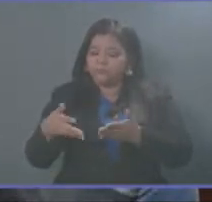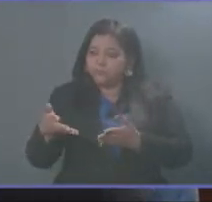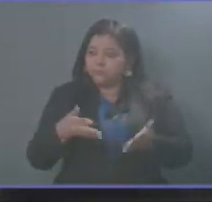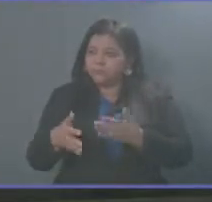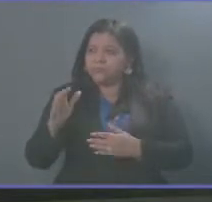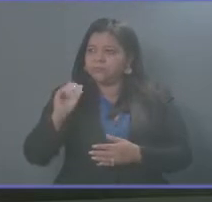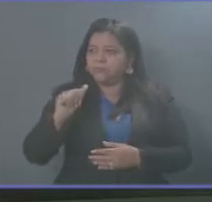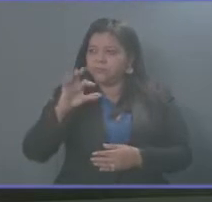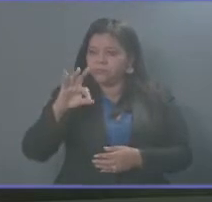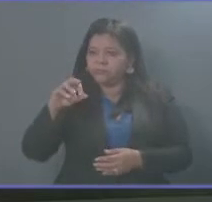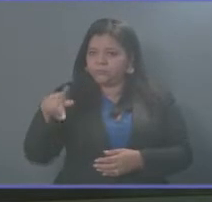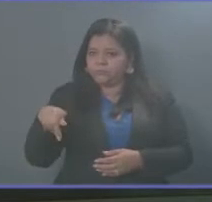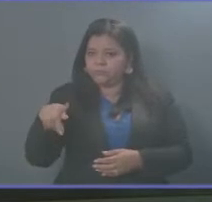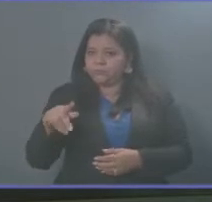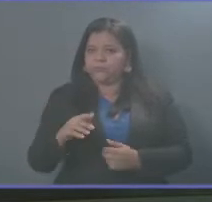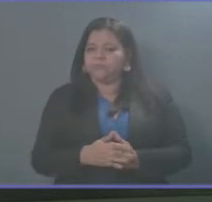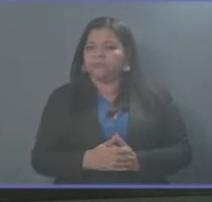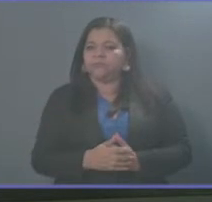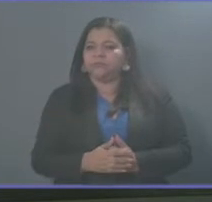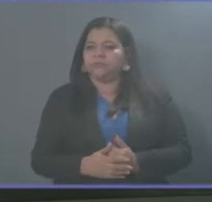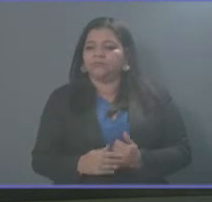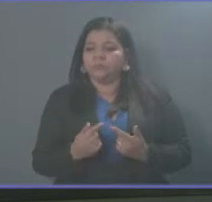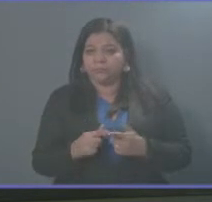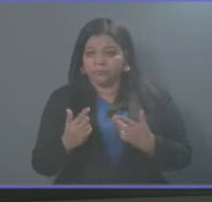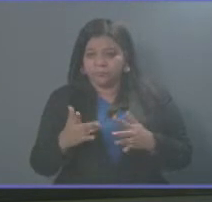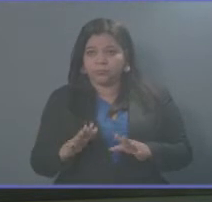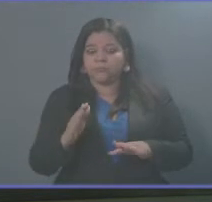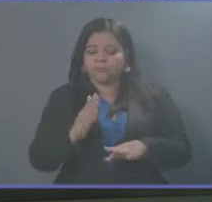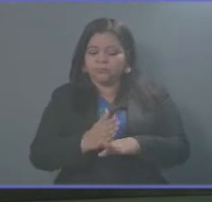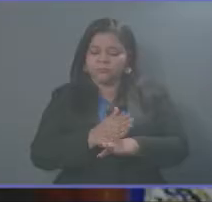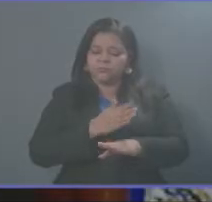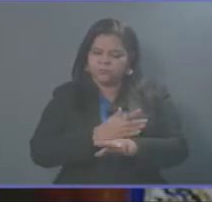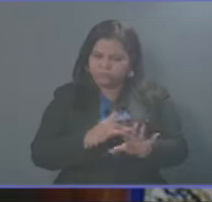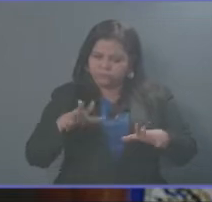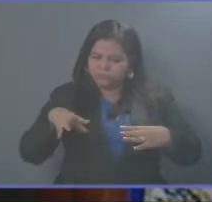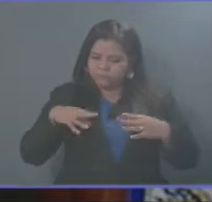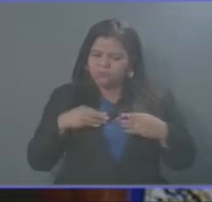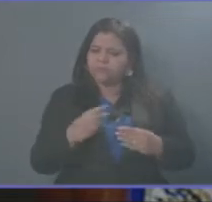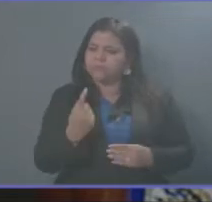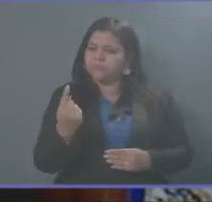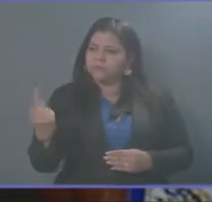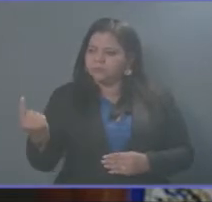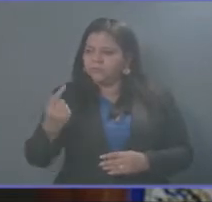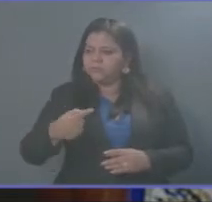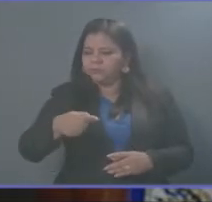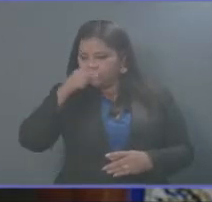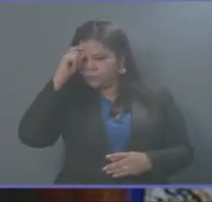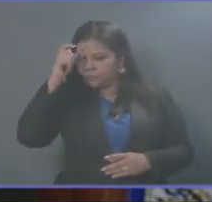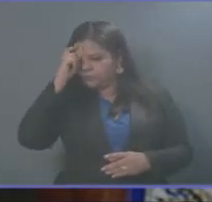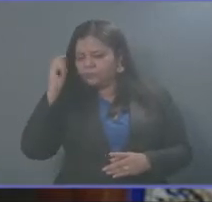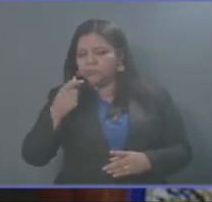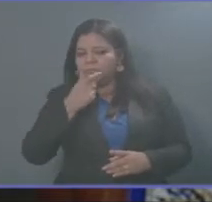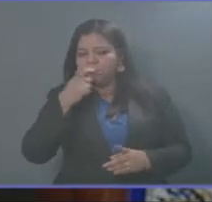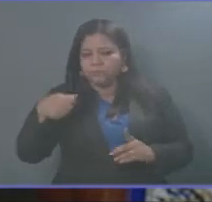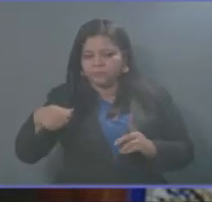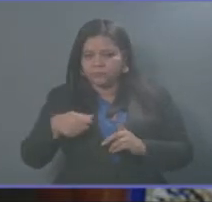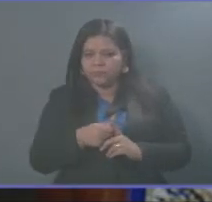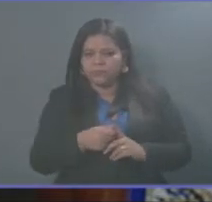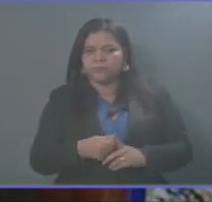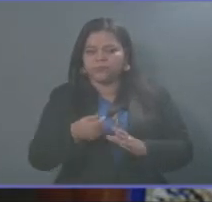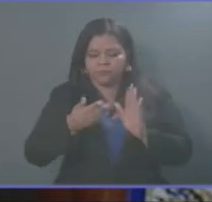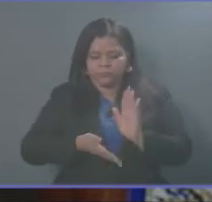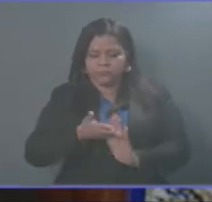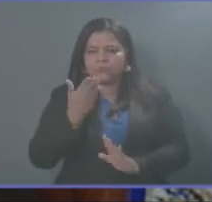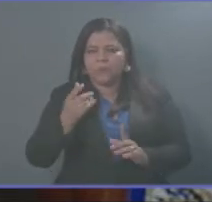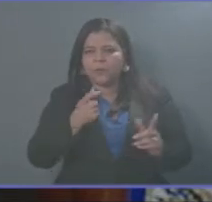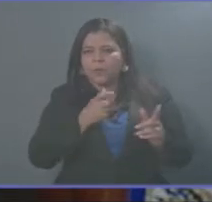AFP y que solo irá a afectar a los trabajadores, aumentándoles la cotización, aumentándoles la edad